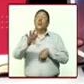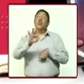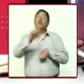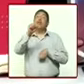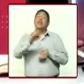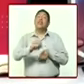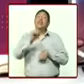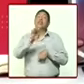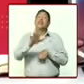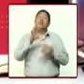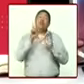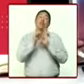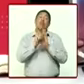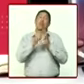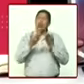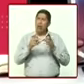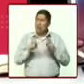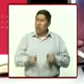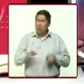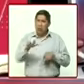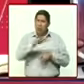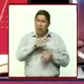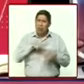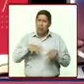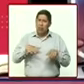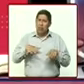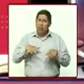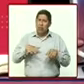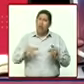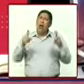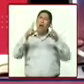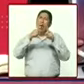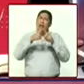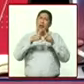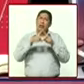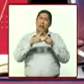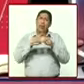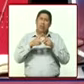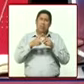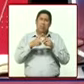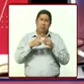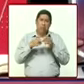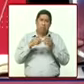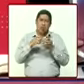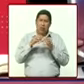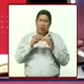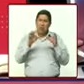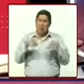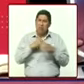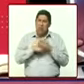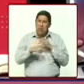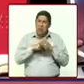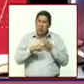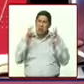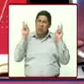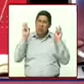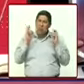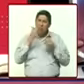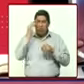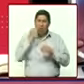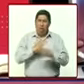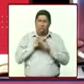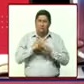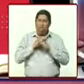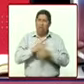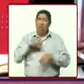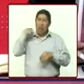Una hora con 5 minutos. A ver, me imagino que todavía hay personas que se están acercando hasta el Ceres y Rudy para poder regularizar su situación porque han debido ser